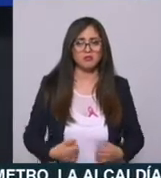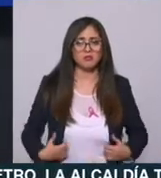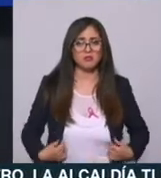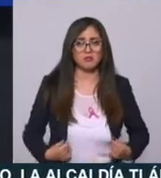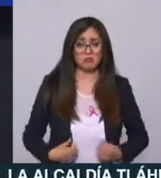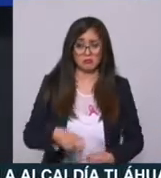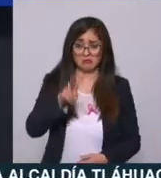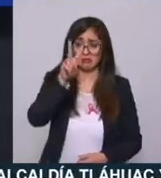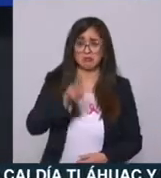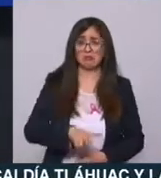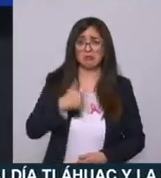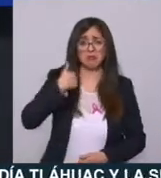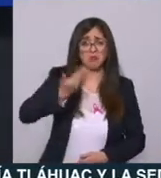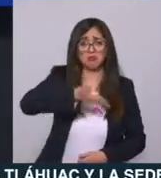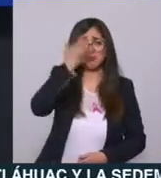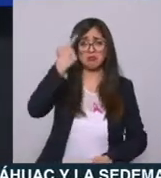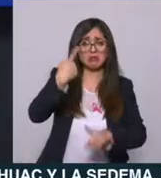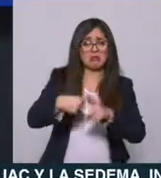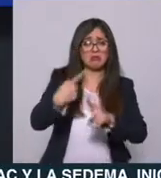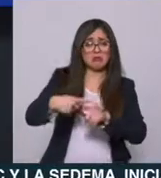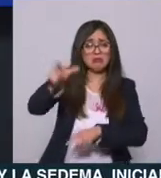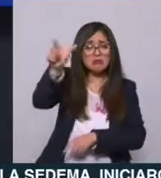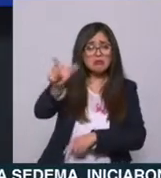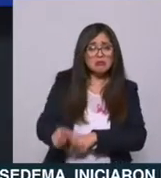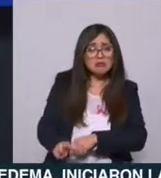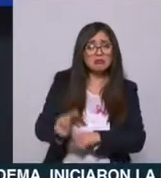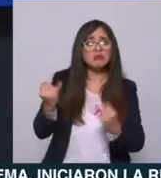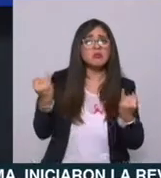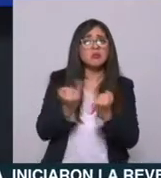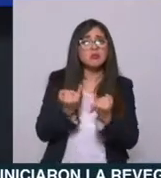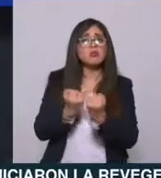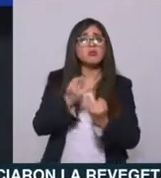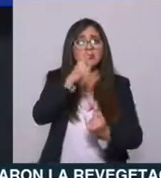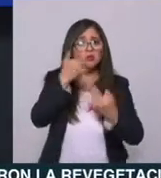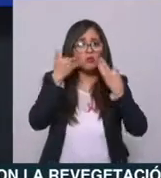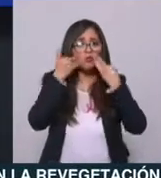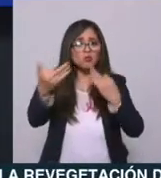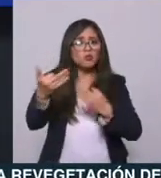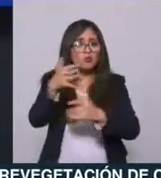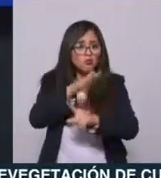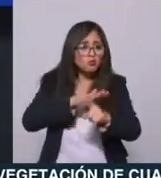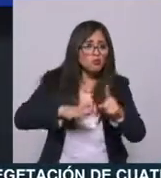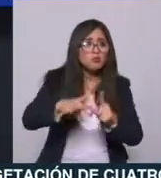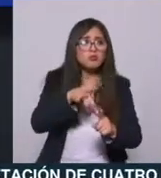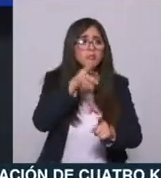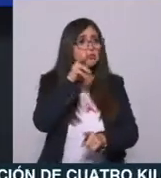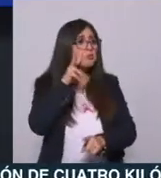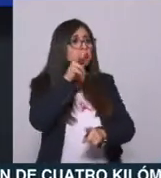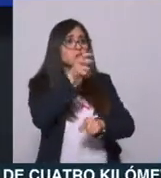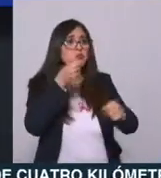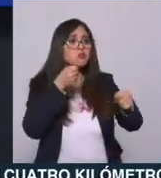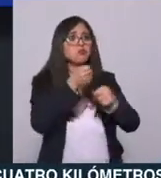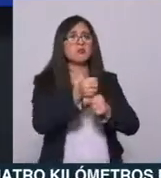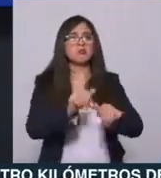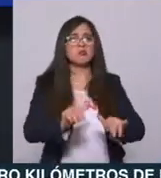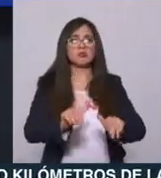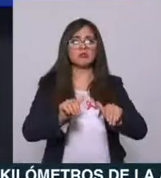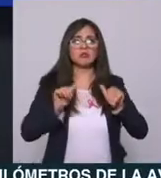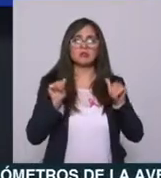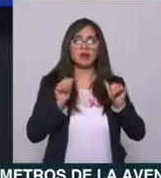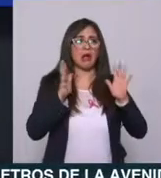era, pero pues también habla mucho de nuestra sociedad, de que no se hace nada, que ven y que dejan que